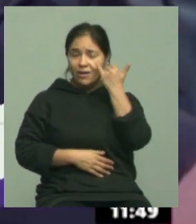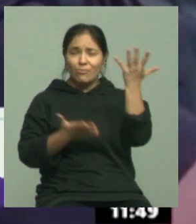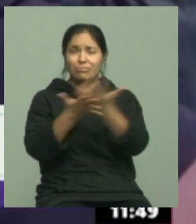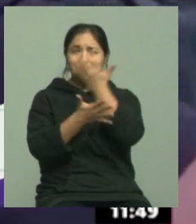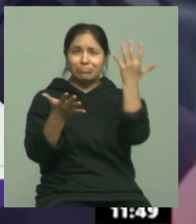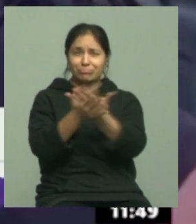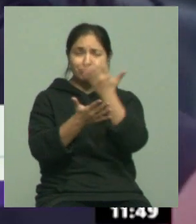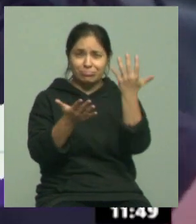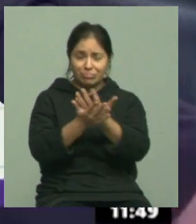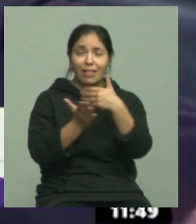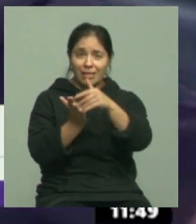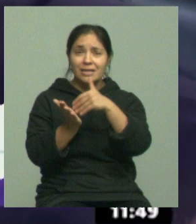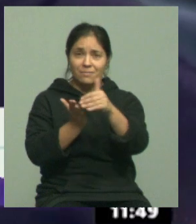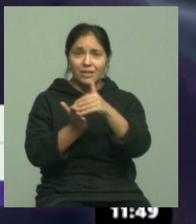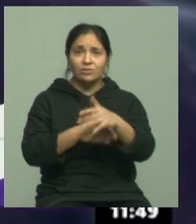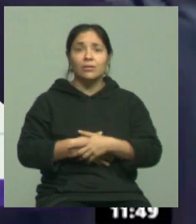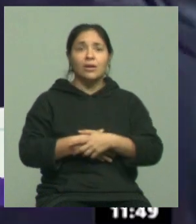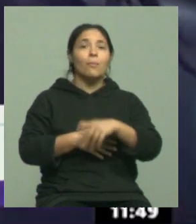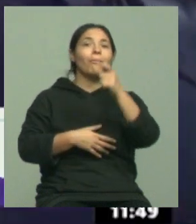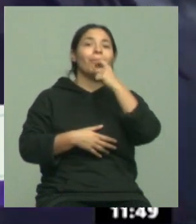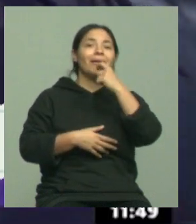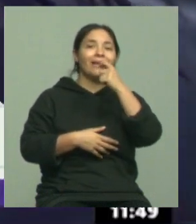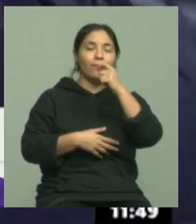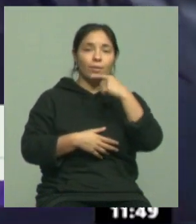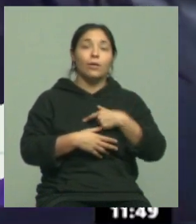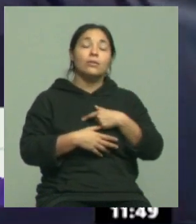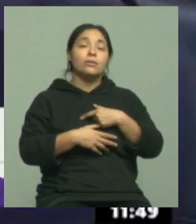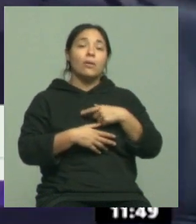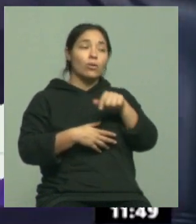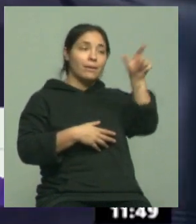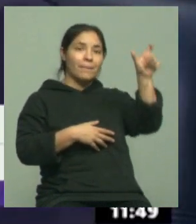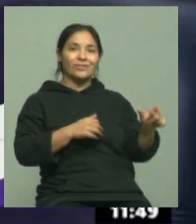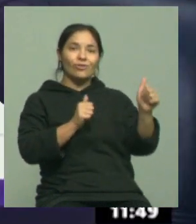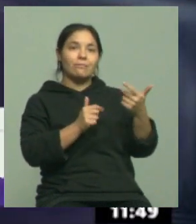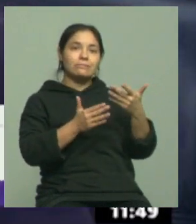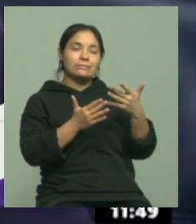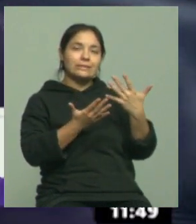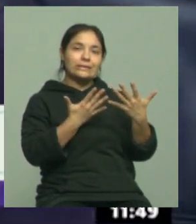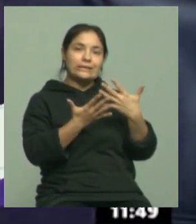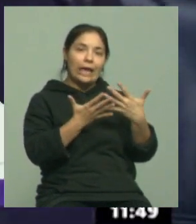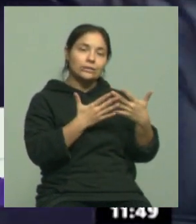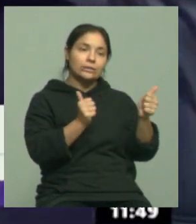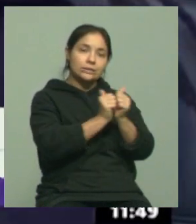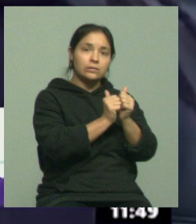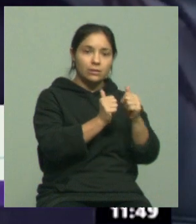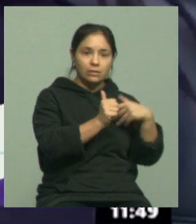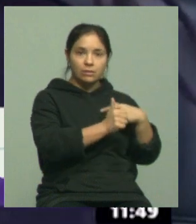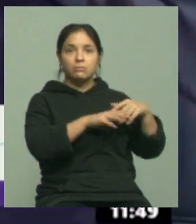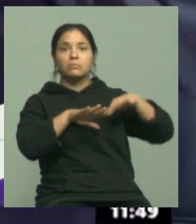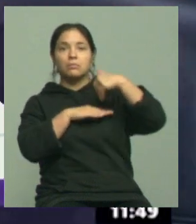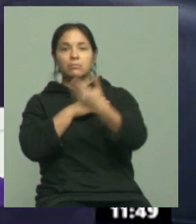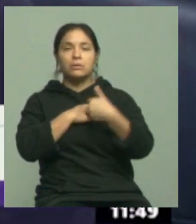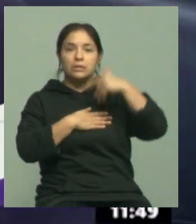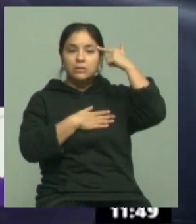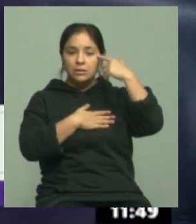durante muchísimo tiempo, después de cada relación sexual, salimos corriendo a hacernos un análisis porque nos educaron creyendo que los homosexuales